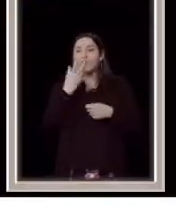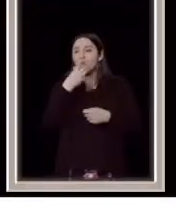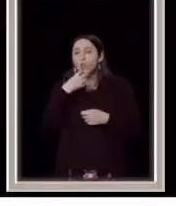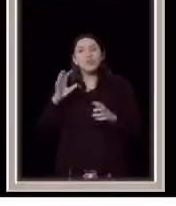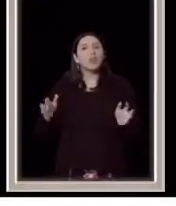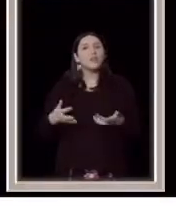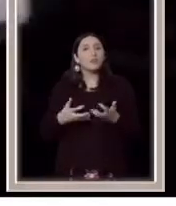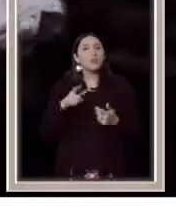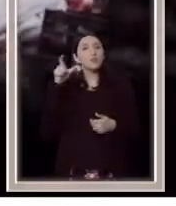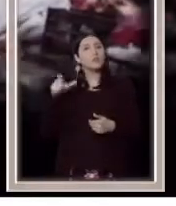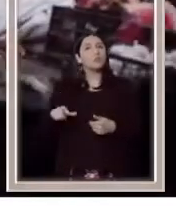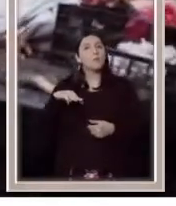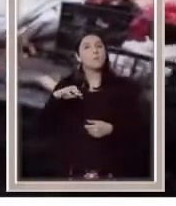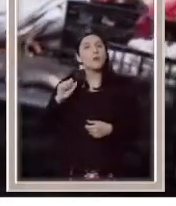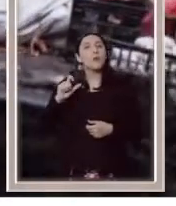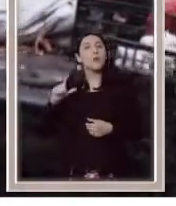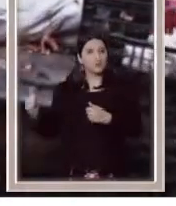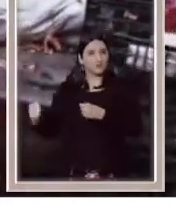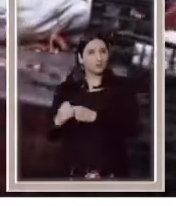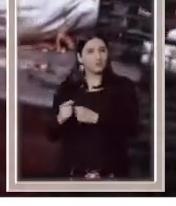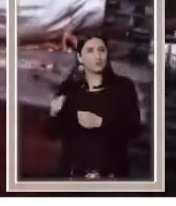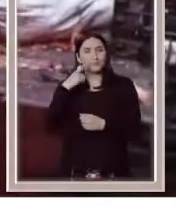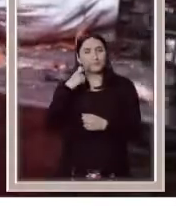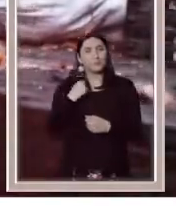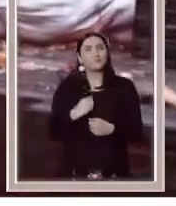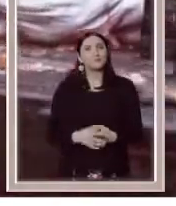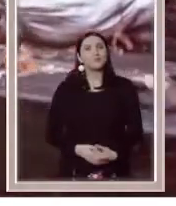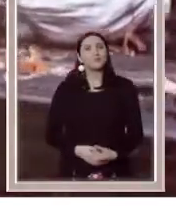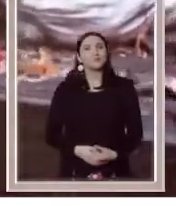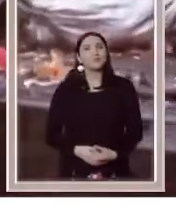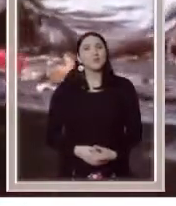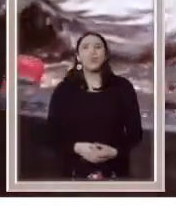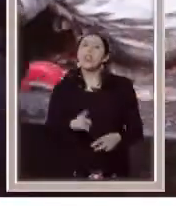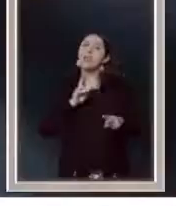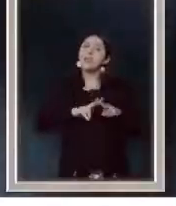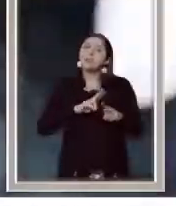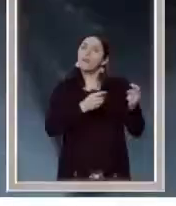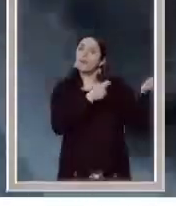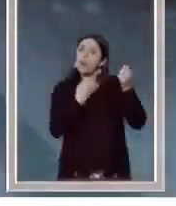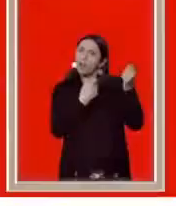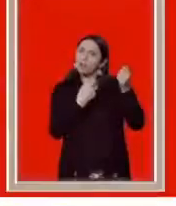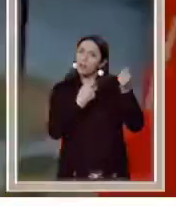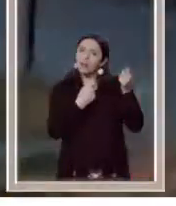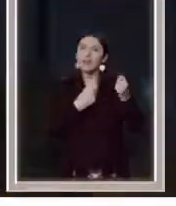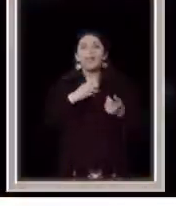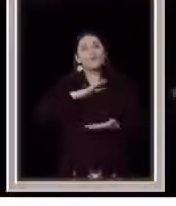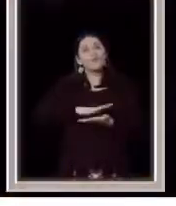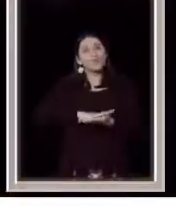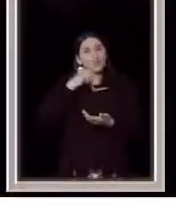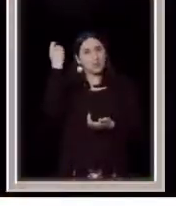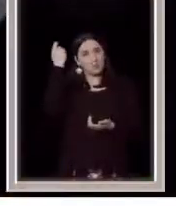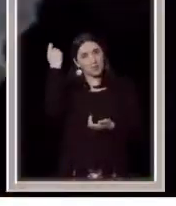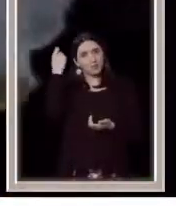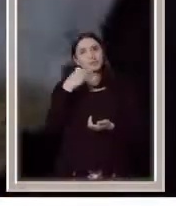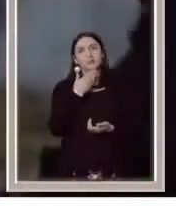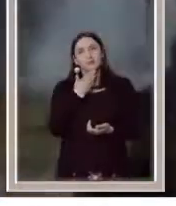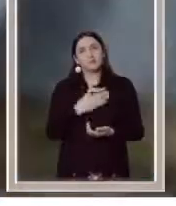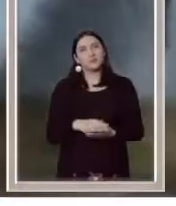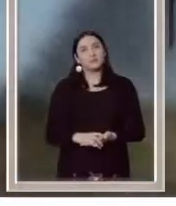vendía frutas y verduras en la carreta de Don Manuel. Hice volantines en fiestas